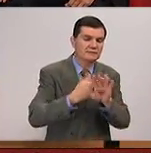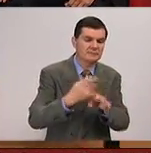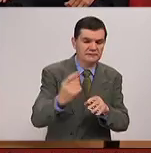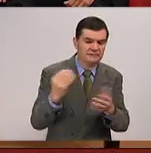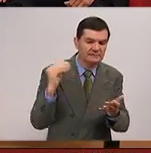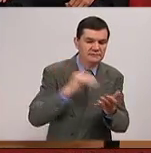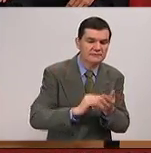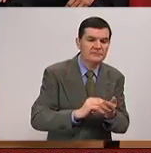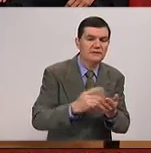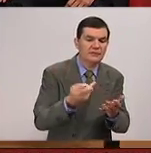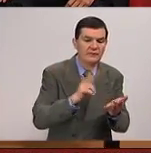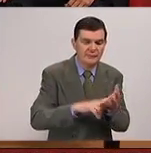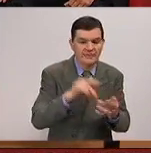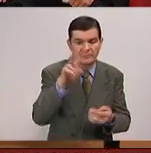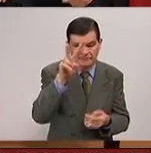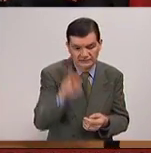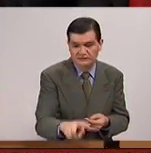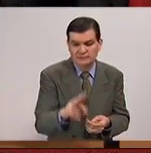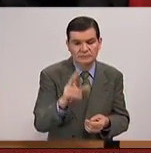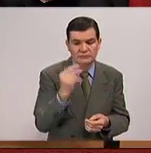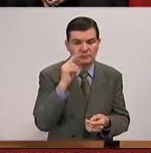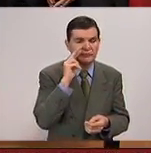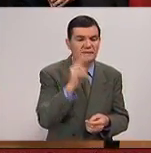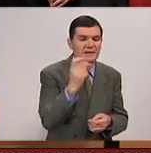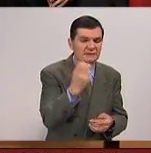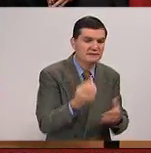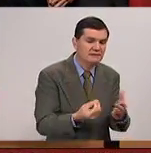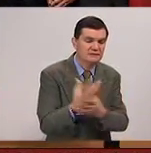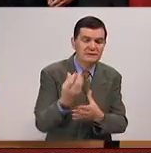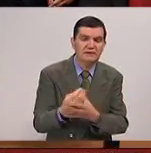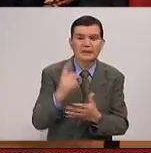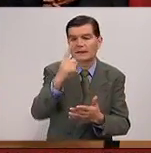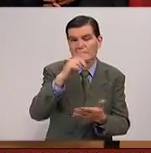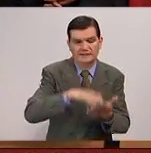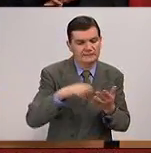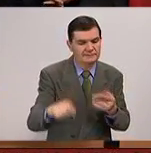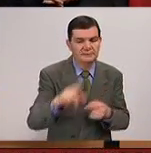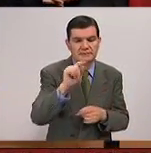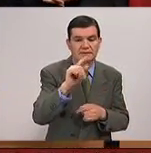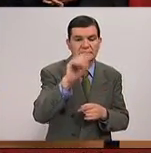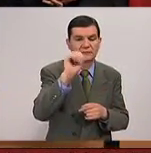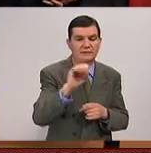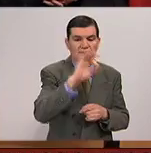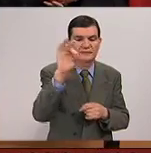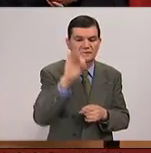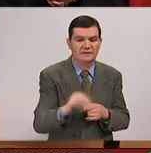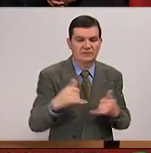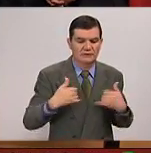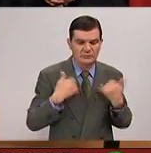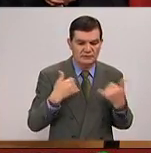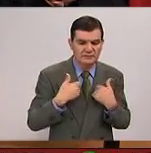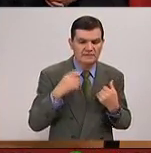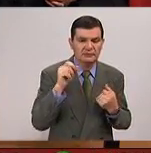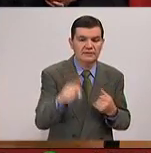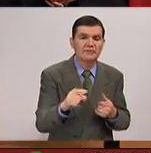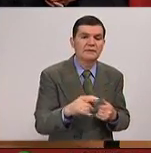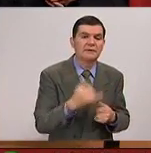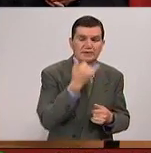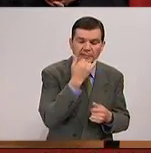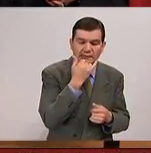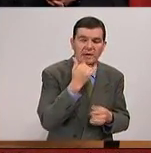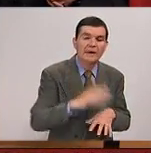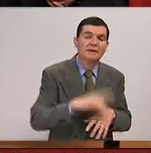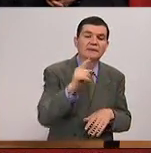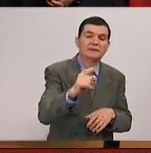establecido, porque además de veras no ven como salidas, ¿no? Por ejemplo, 79% de los jóvenes también nos dice, perdón,